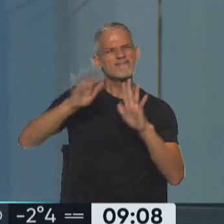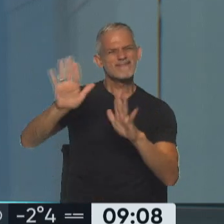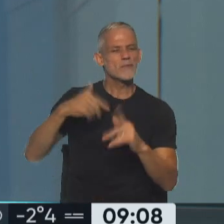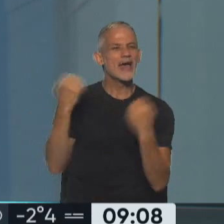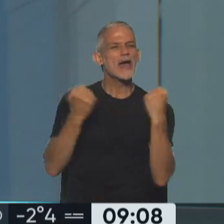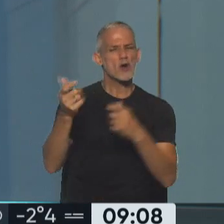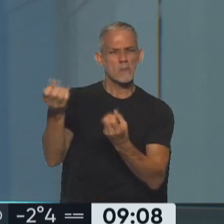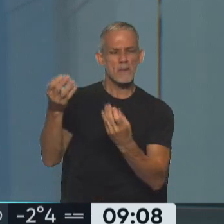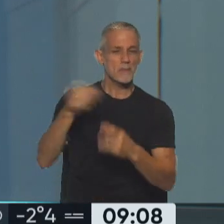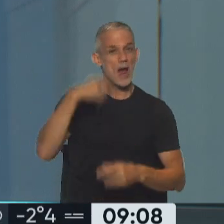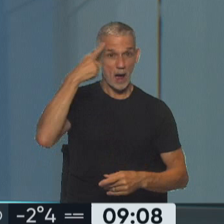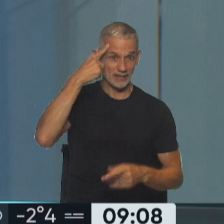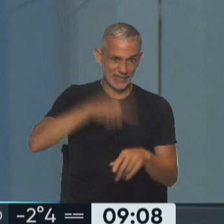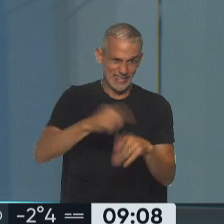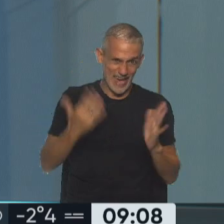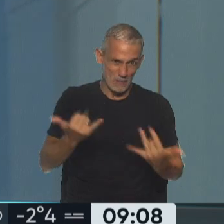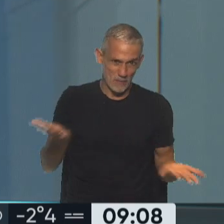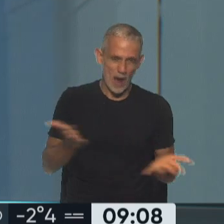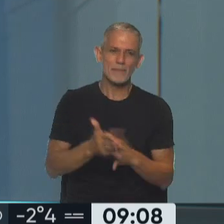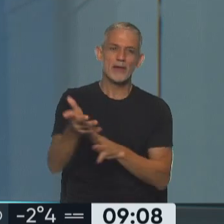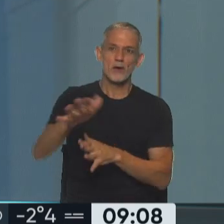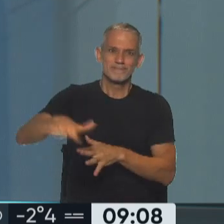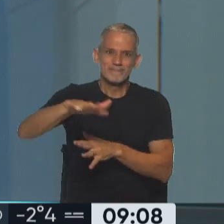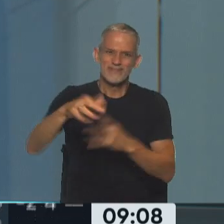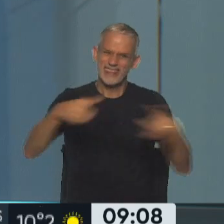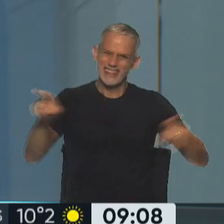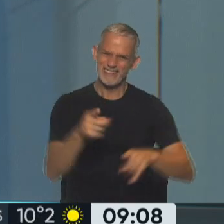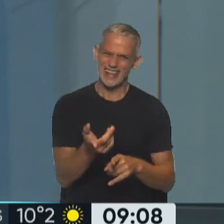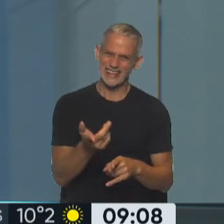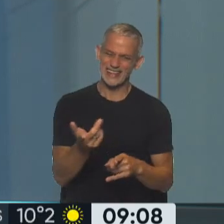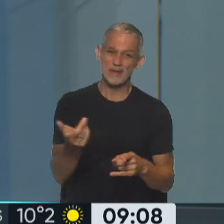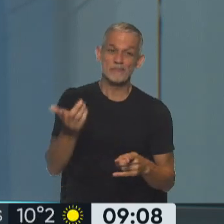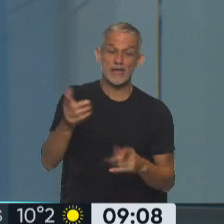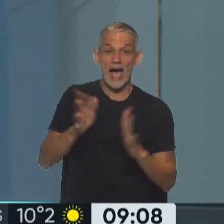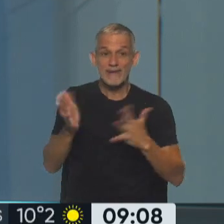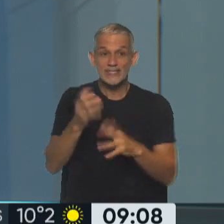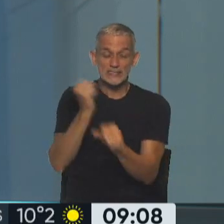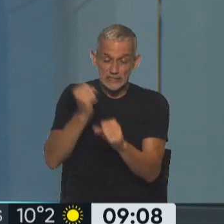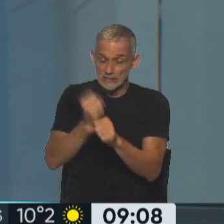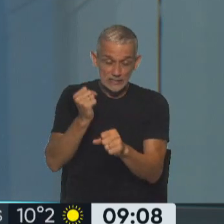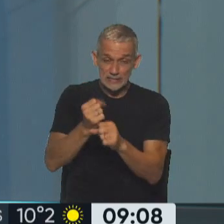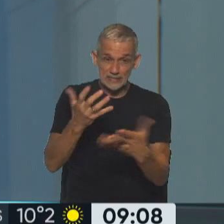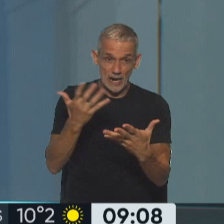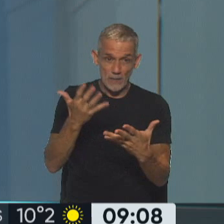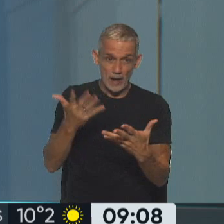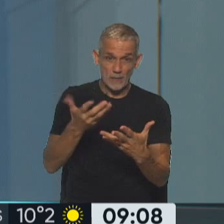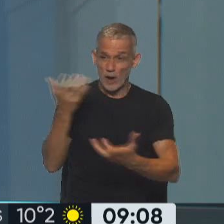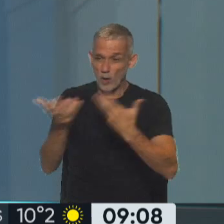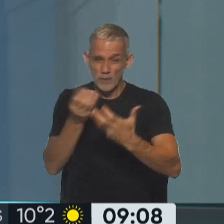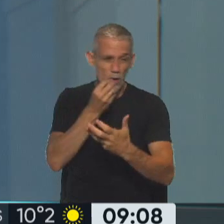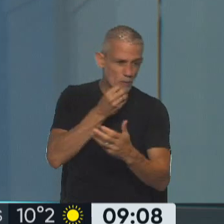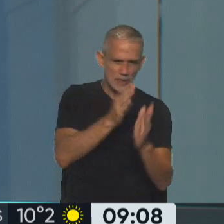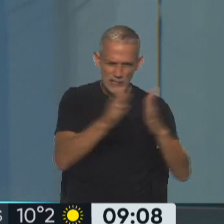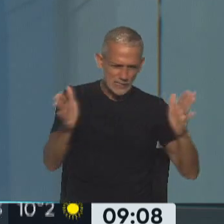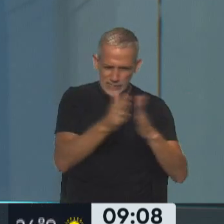económica está muy bien, digamos. Ahora, desde ese lugar, vos decías que a veces se trabaja entre comida y